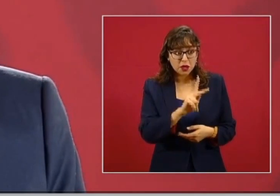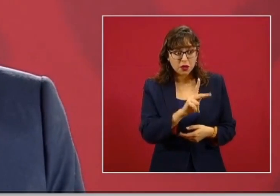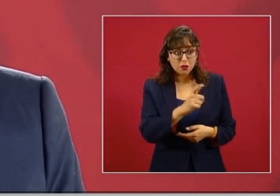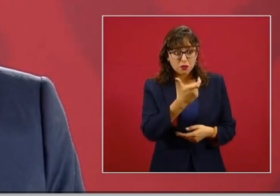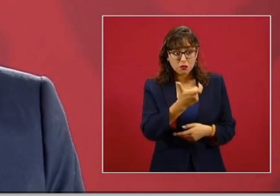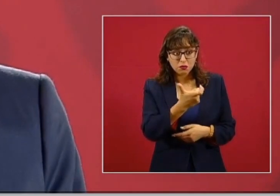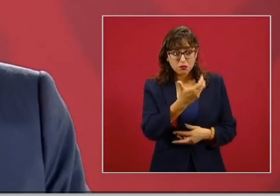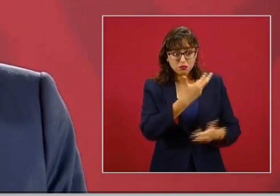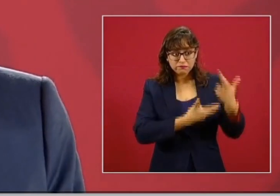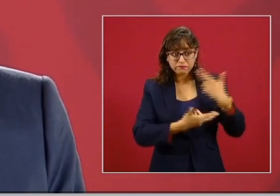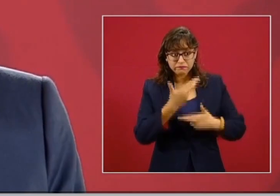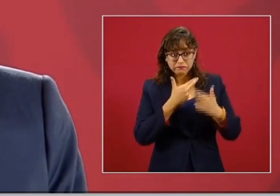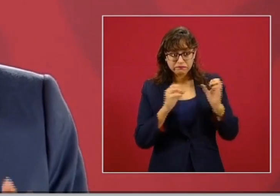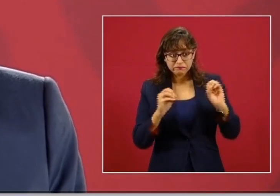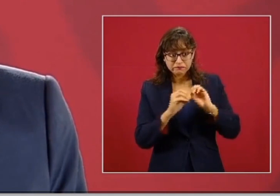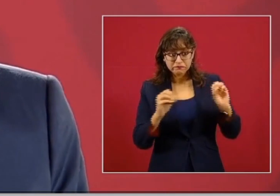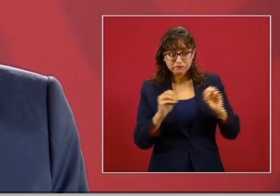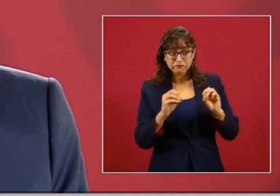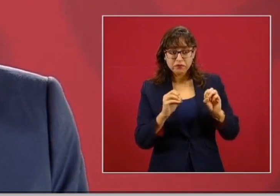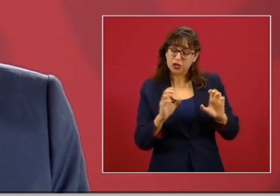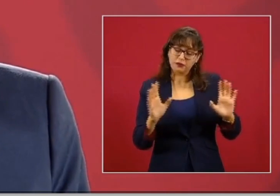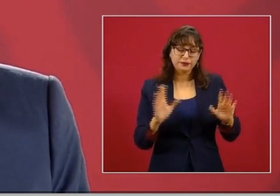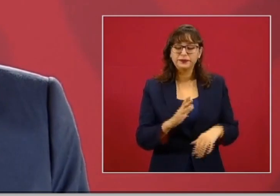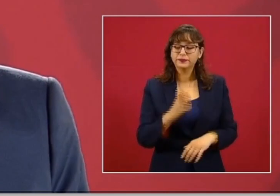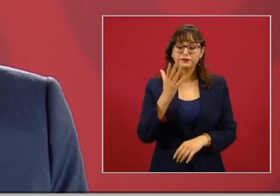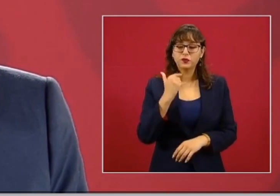ocasión y no sabemos